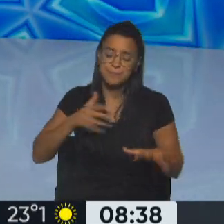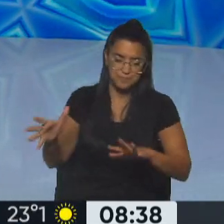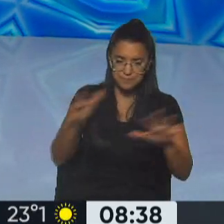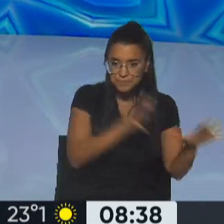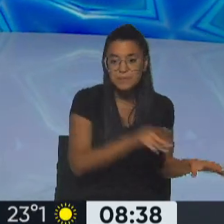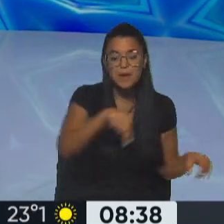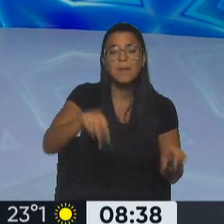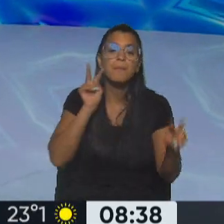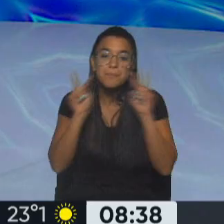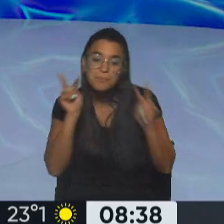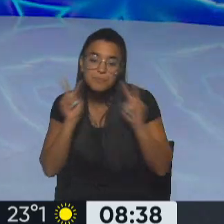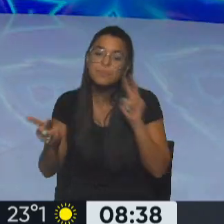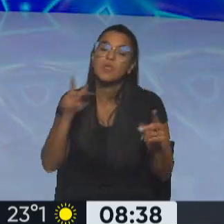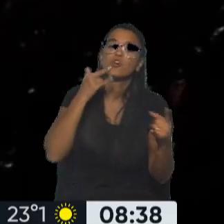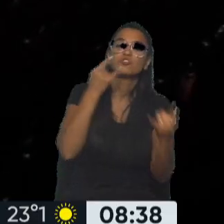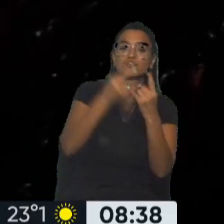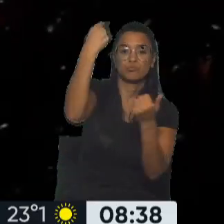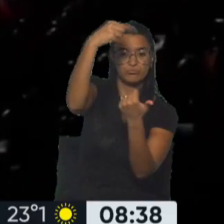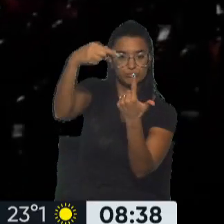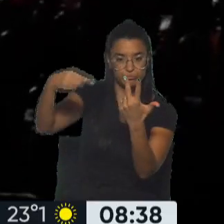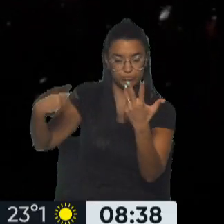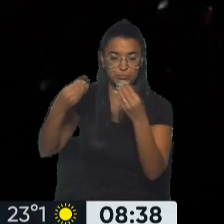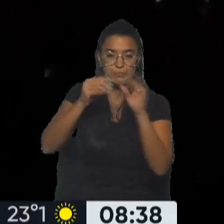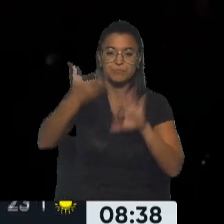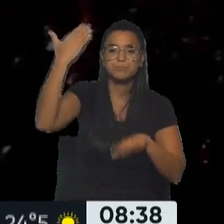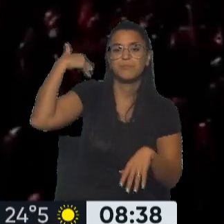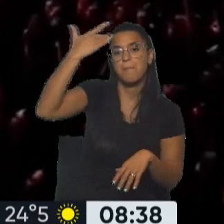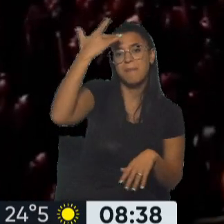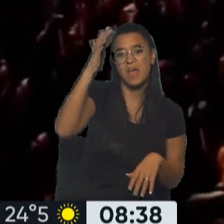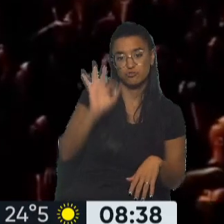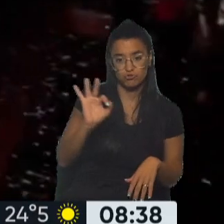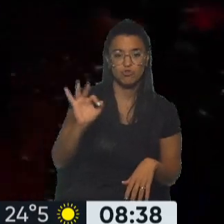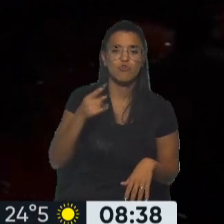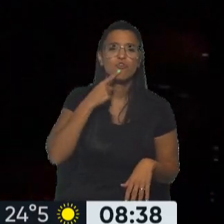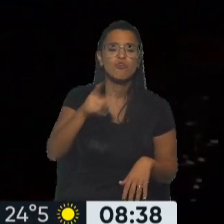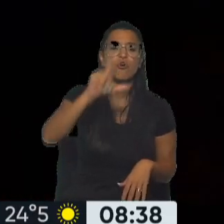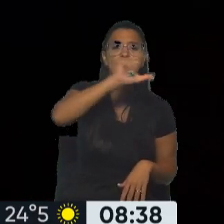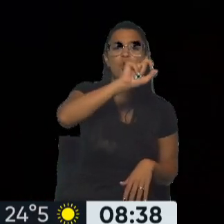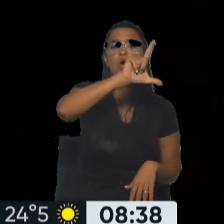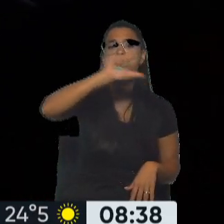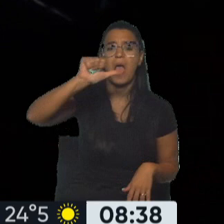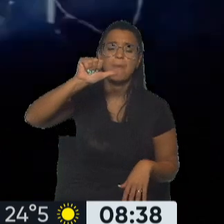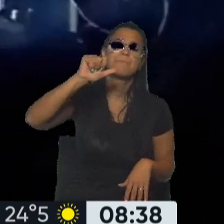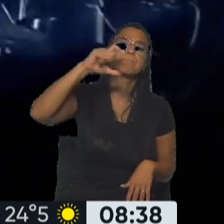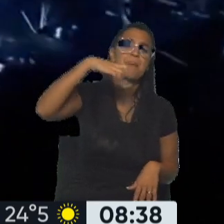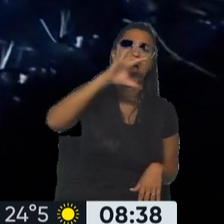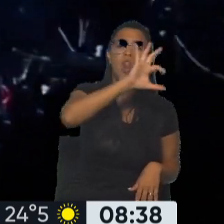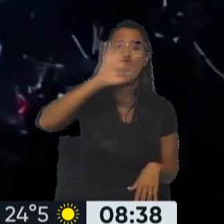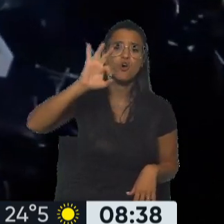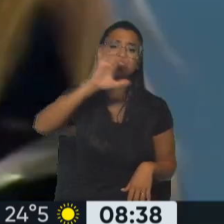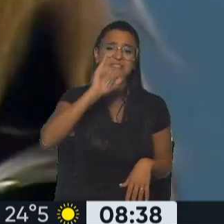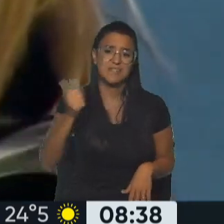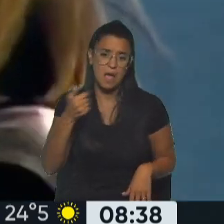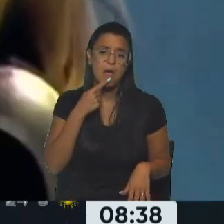y empezamos a recorrer grandes momentos. Arrancamos allá por el mes de marzo con el Lollapalooza, 18, 19 y 20 de marzo,